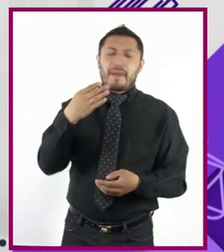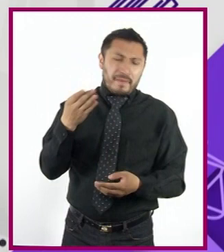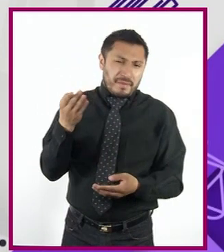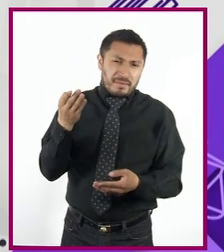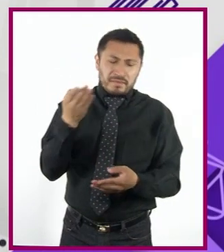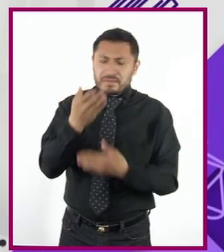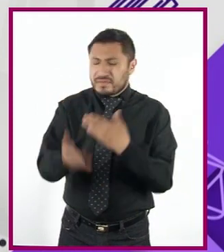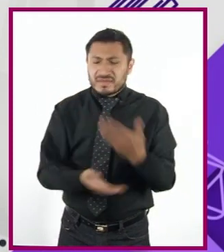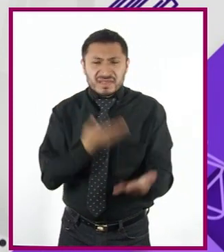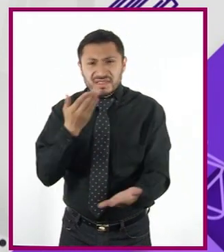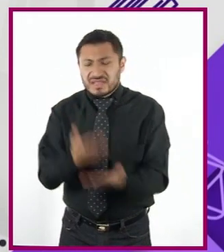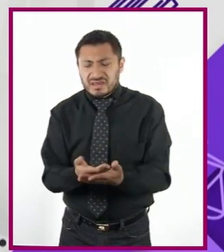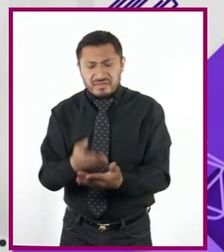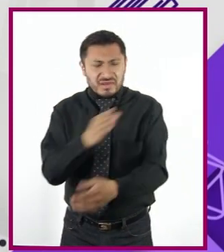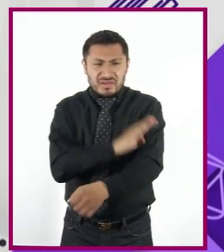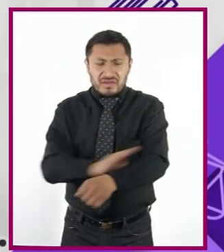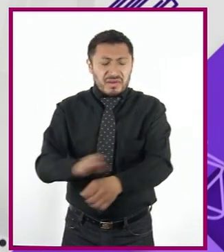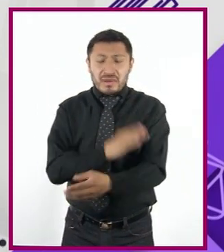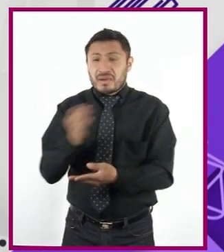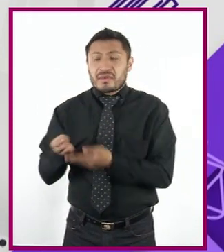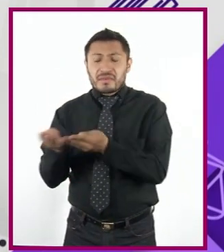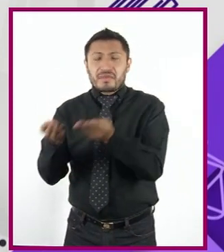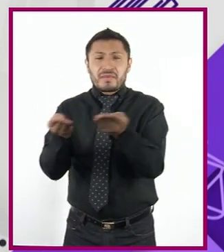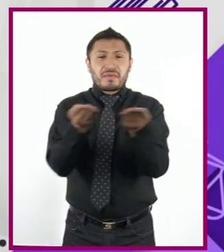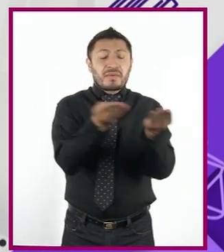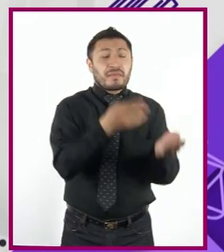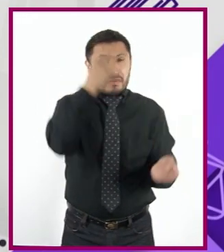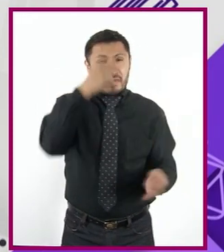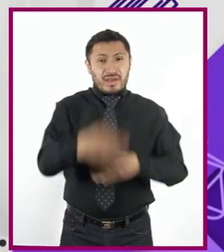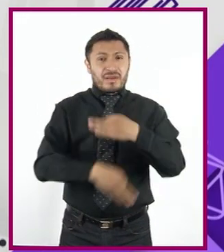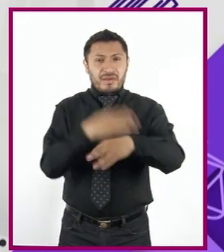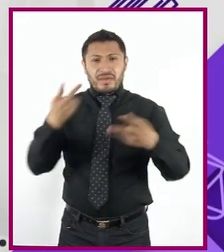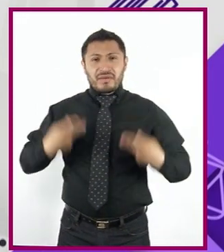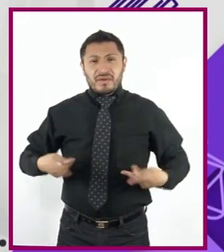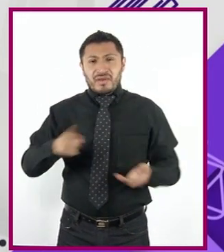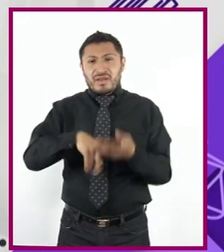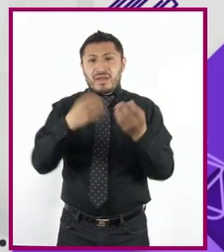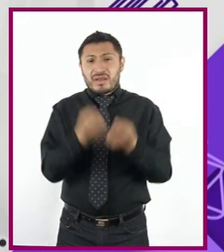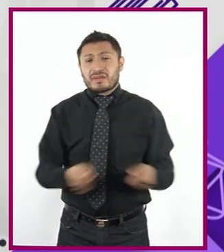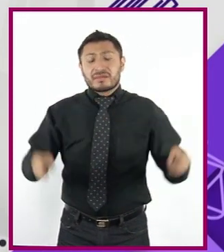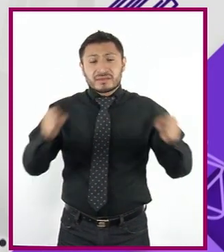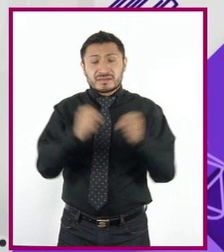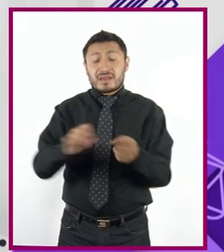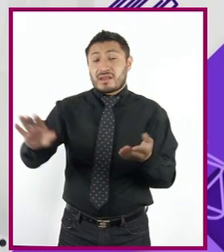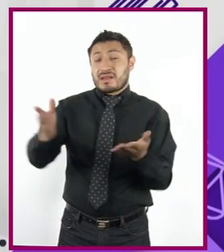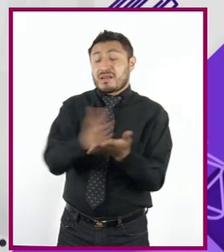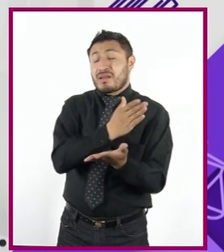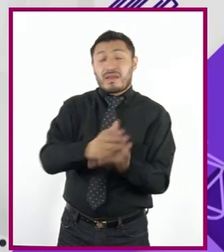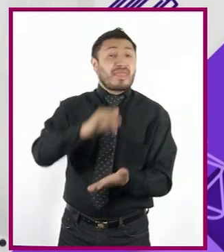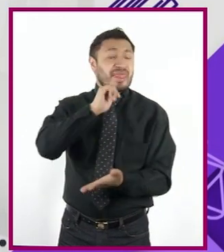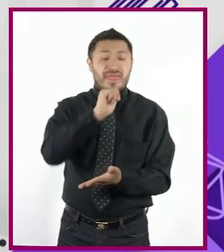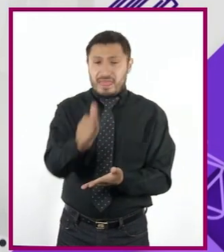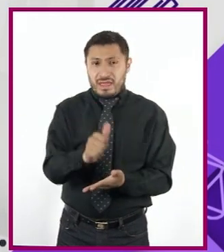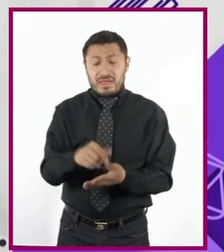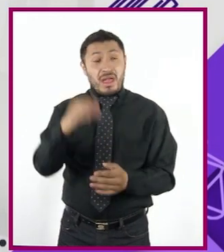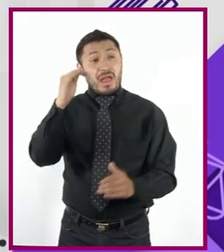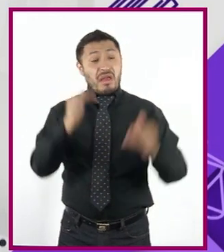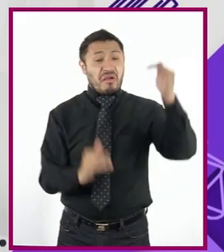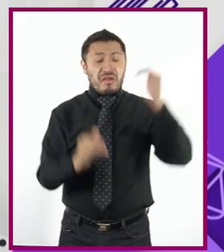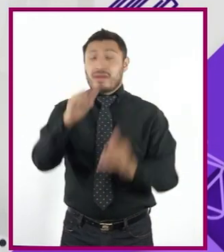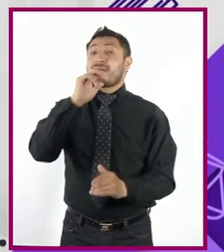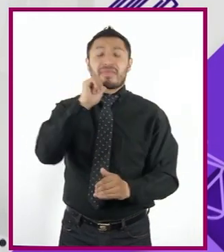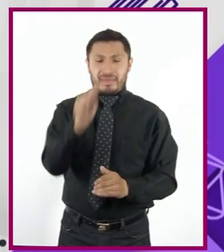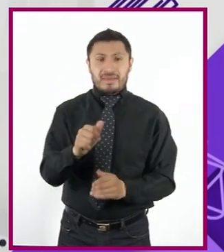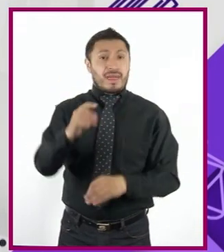a todas y todos los miembros de una sociedad, sin excepción, sin hacer distinciones, para